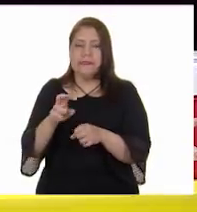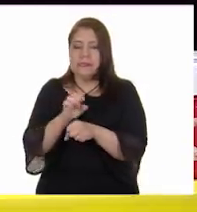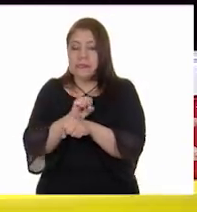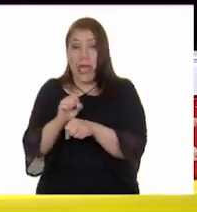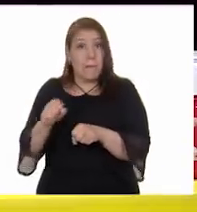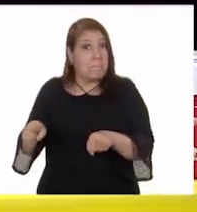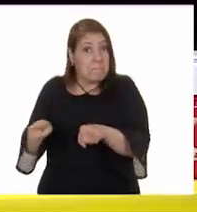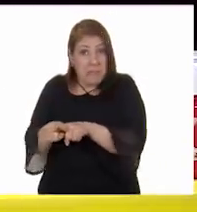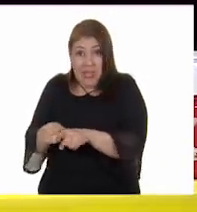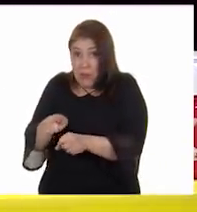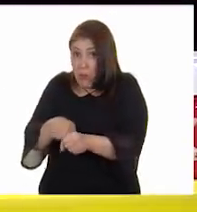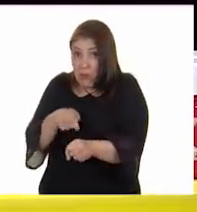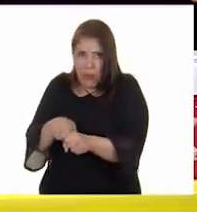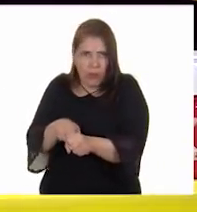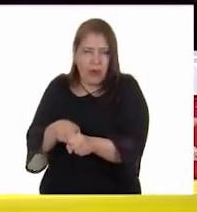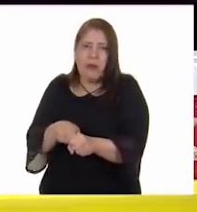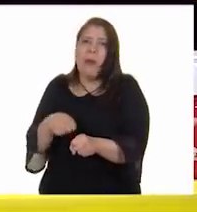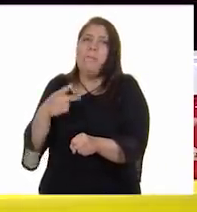utilizando el mismo color,